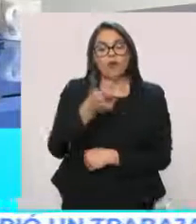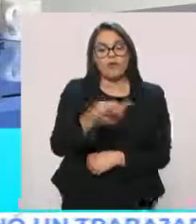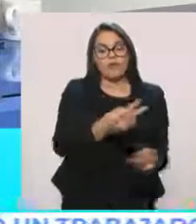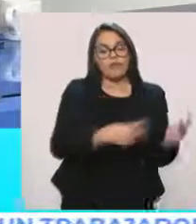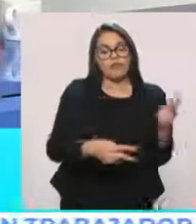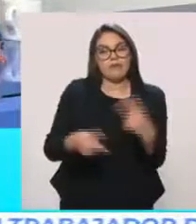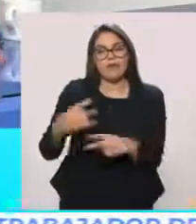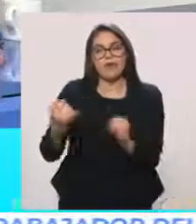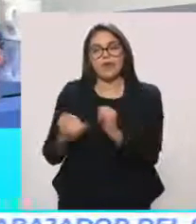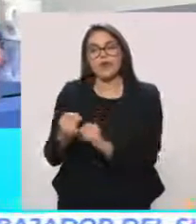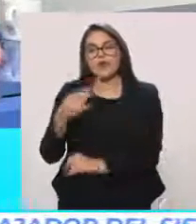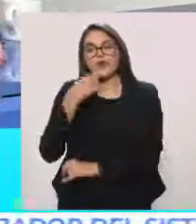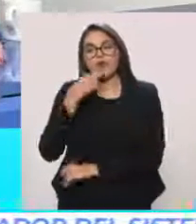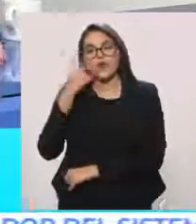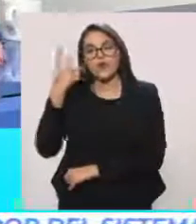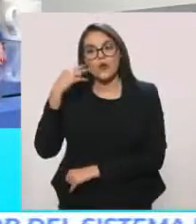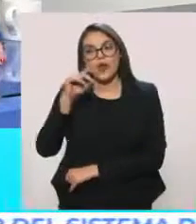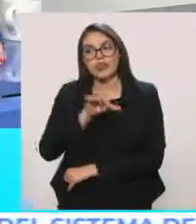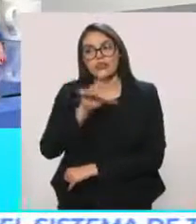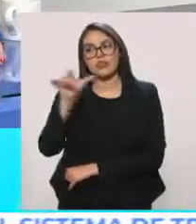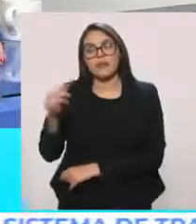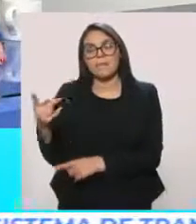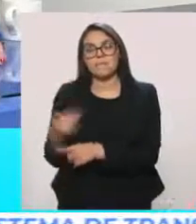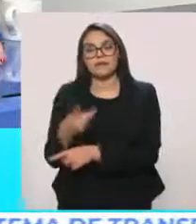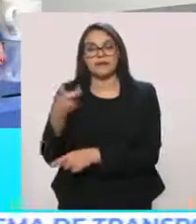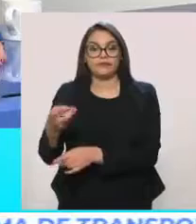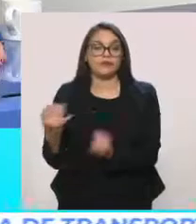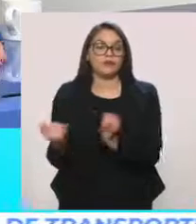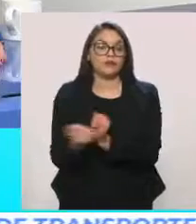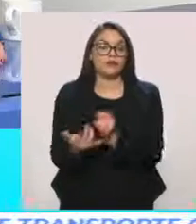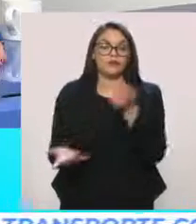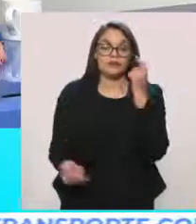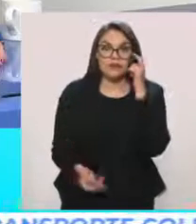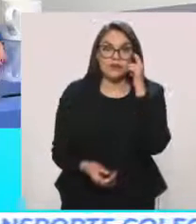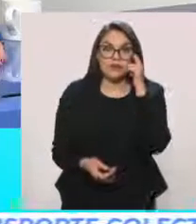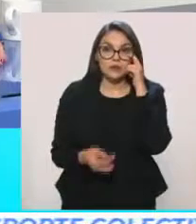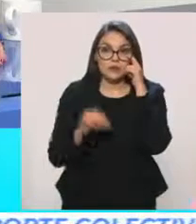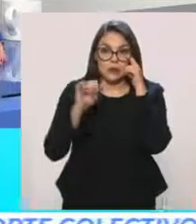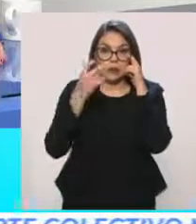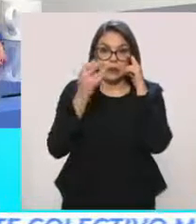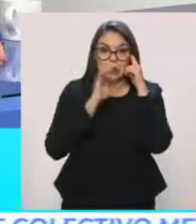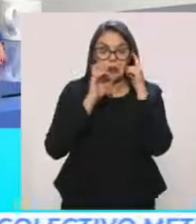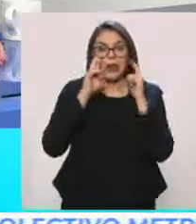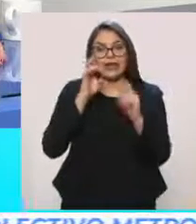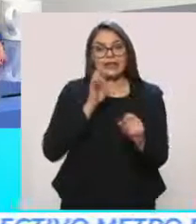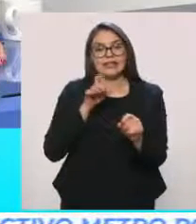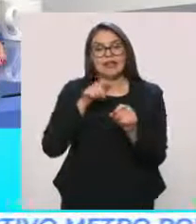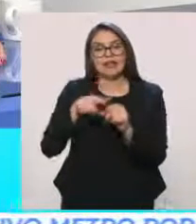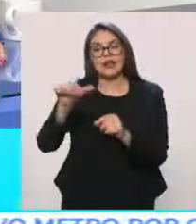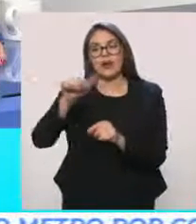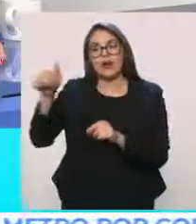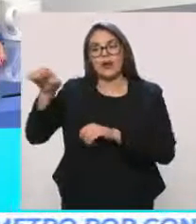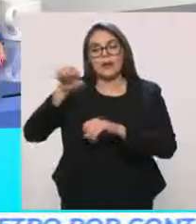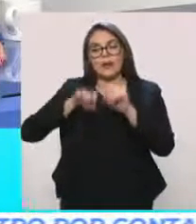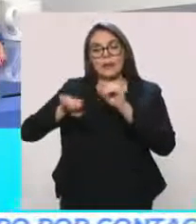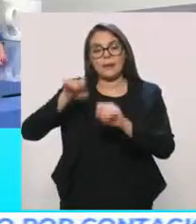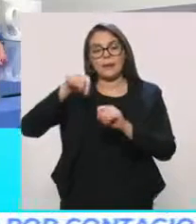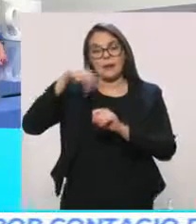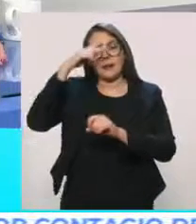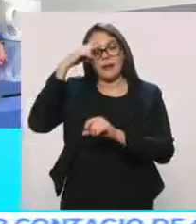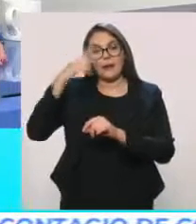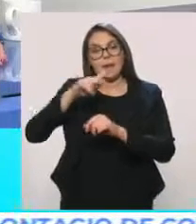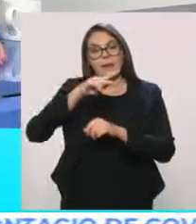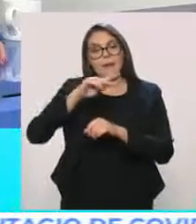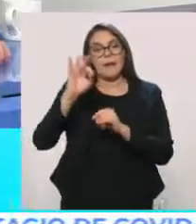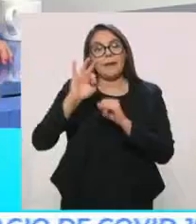para utilizar el viaje posterior a esta pandemia. Esta es una manera de solidarizarnos especialmente con las empresas de nuestro país para que